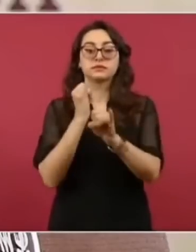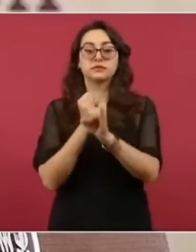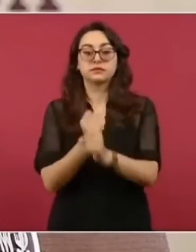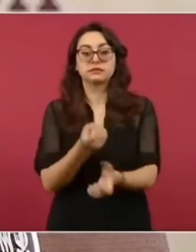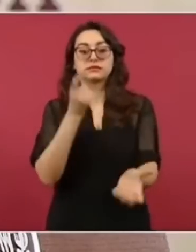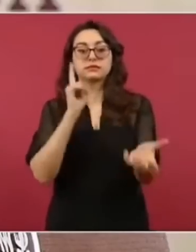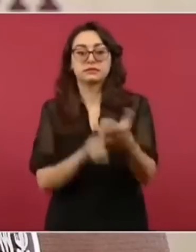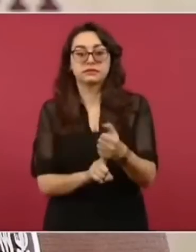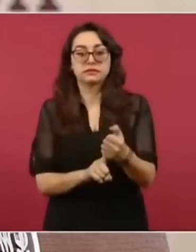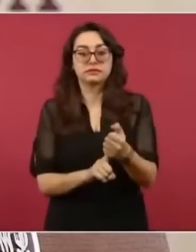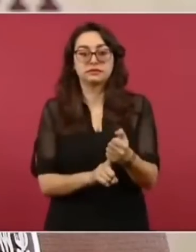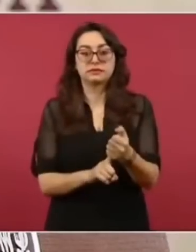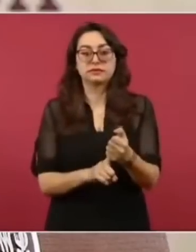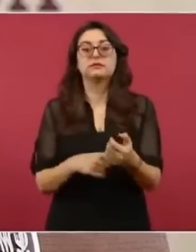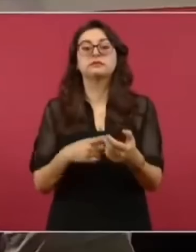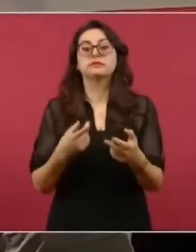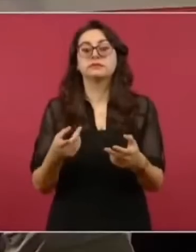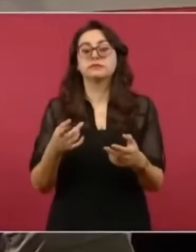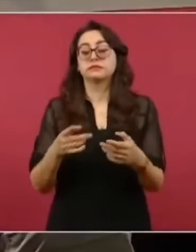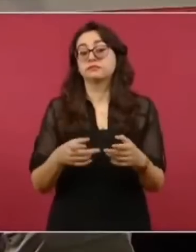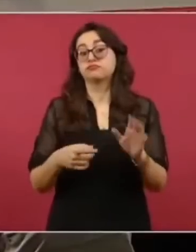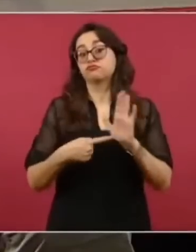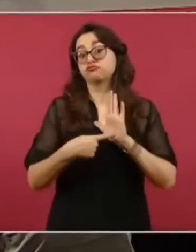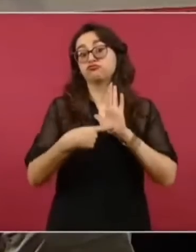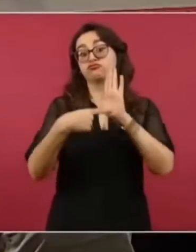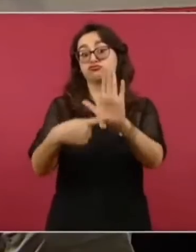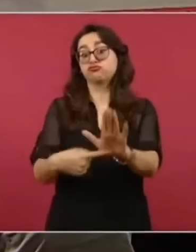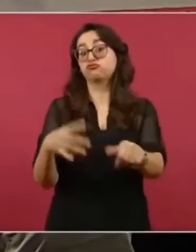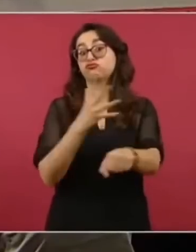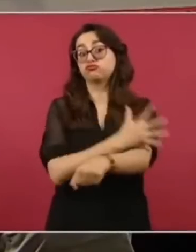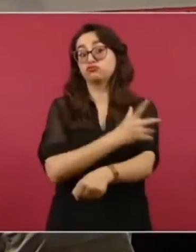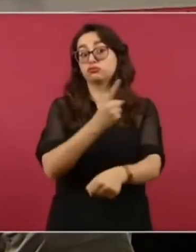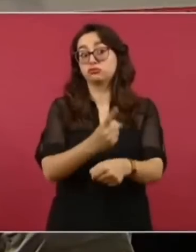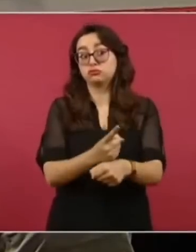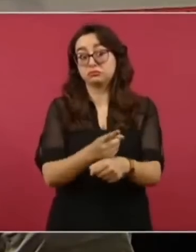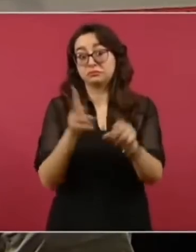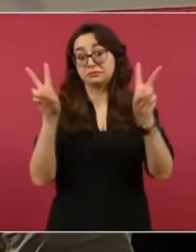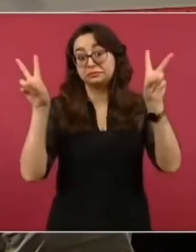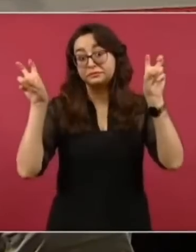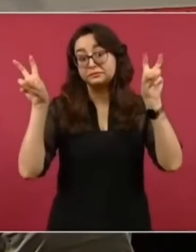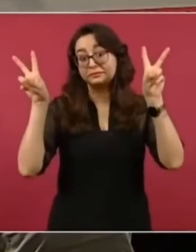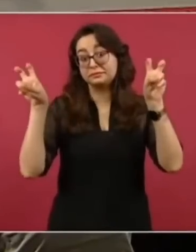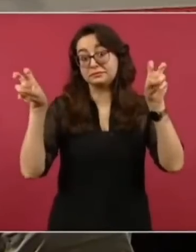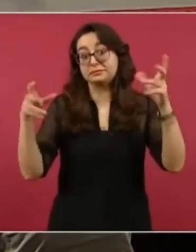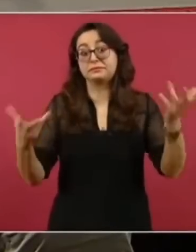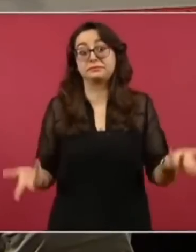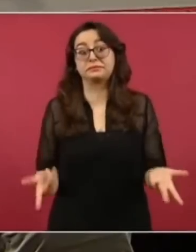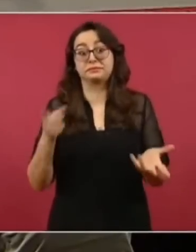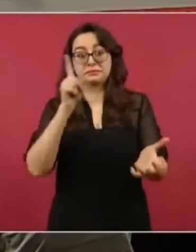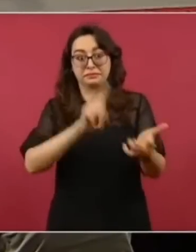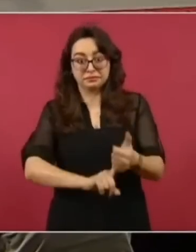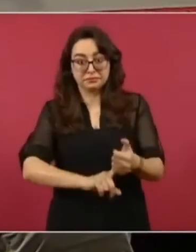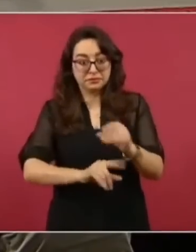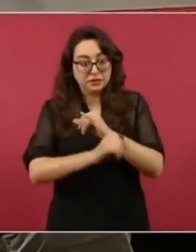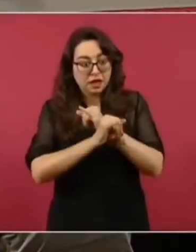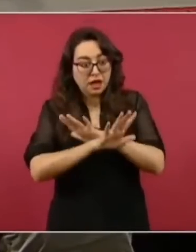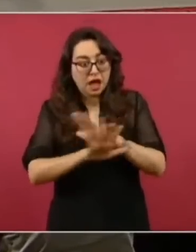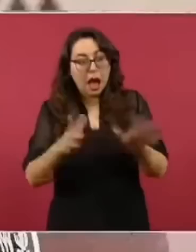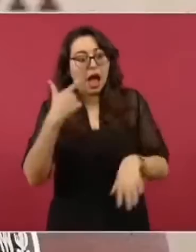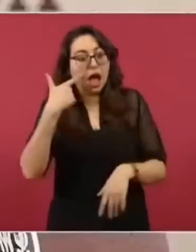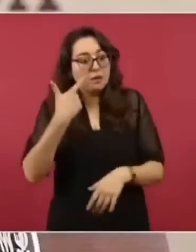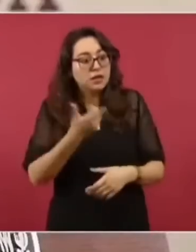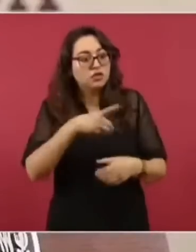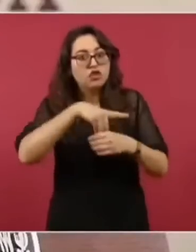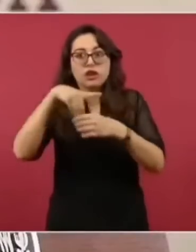un apartado de transparencia, que tan transparente no es, pues, dice reservarse los datos de